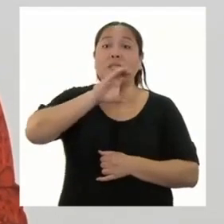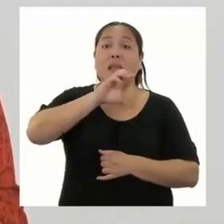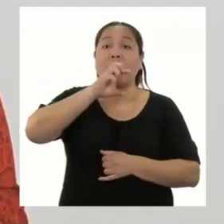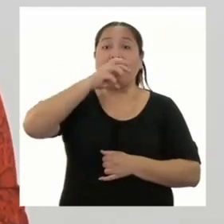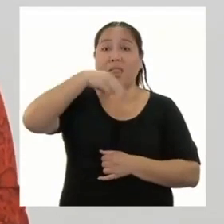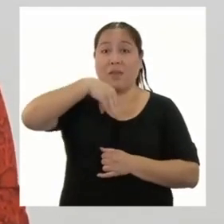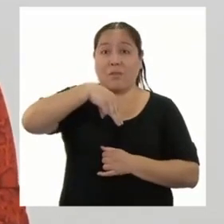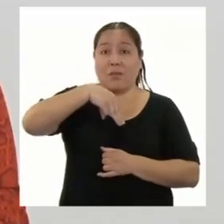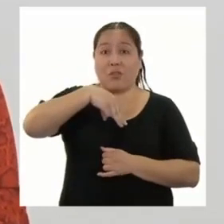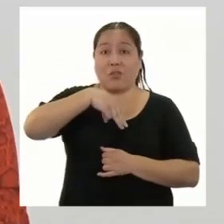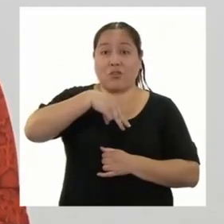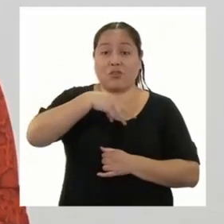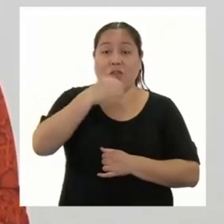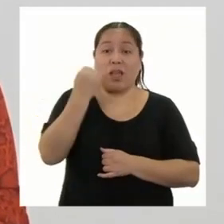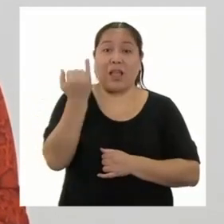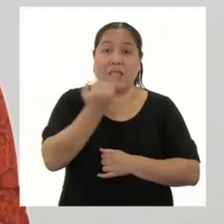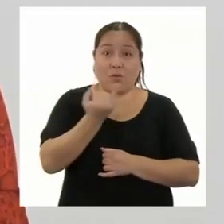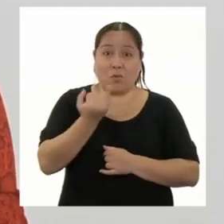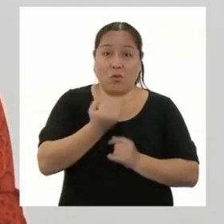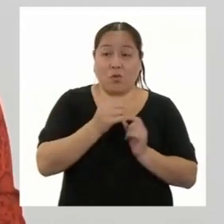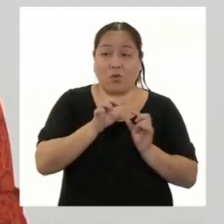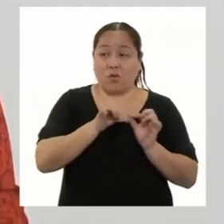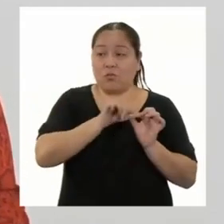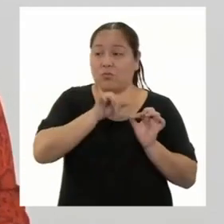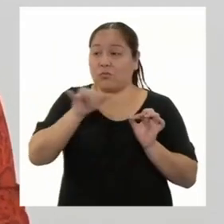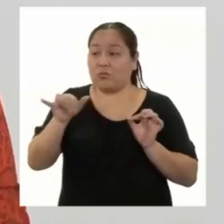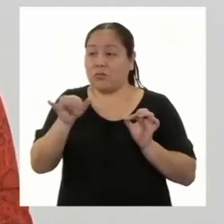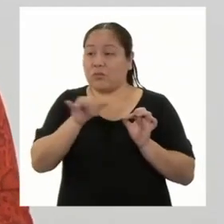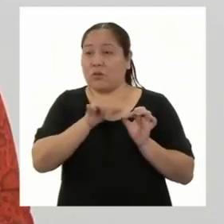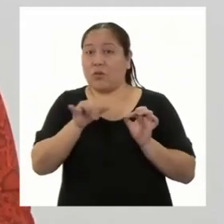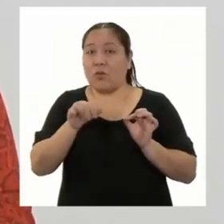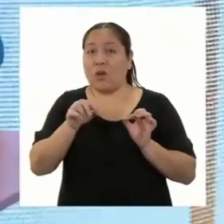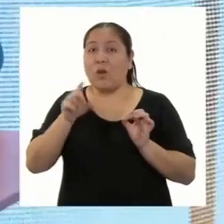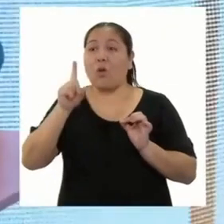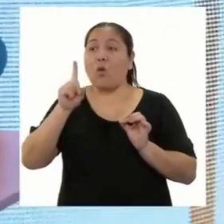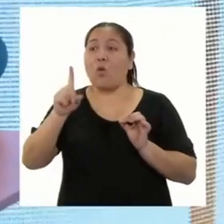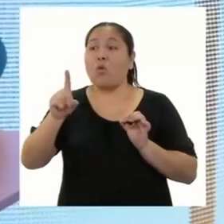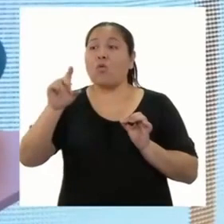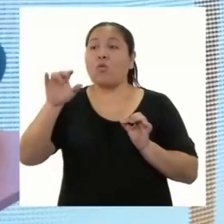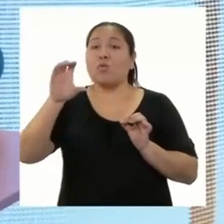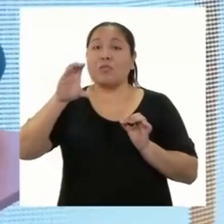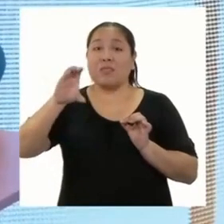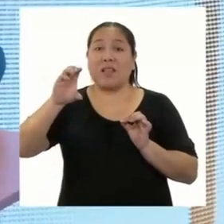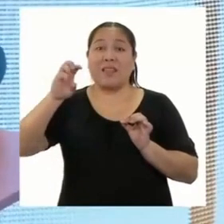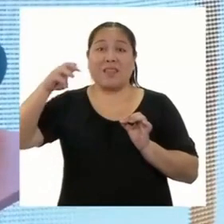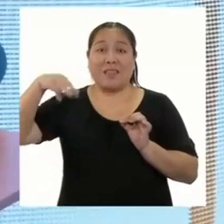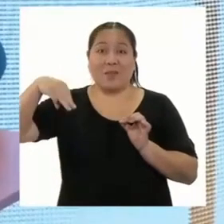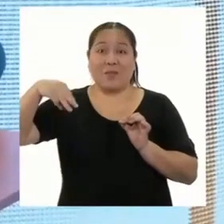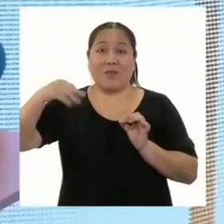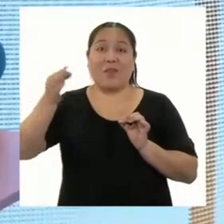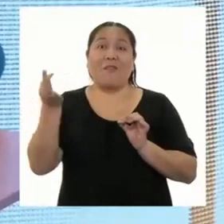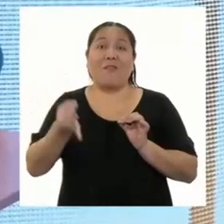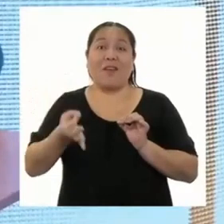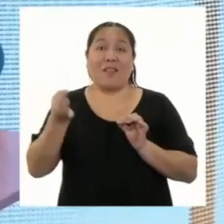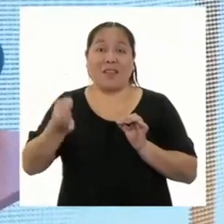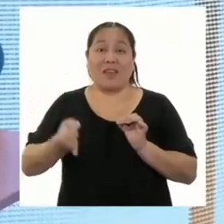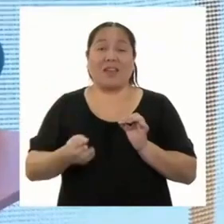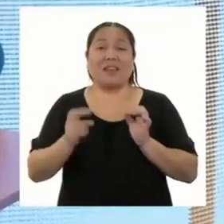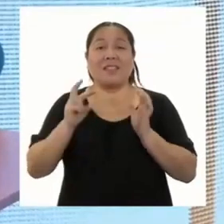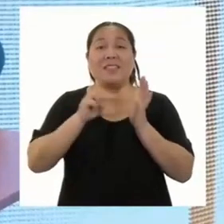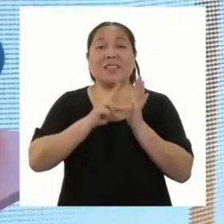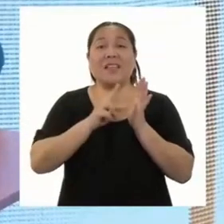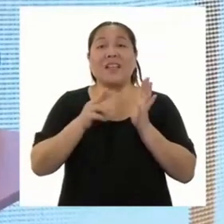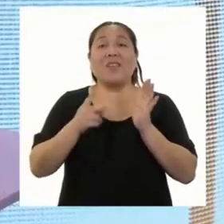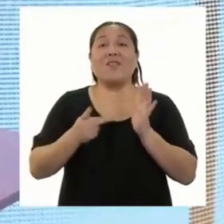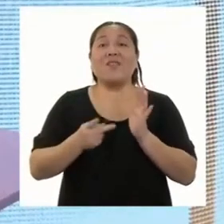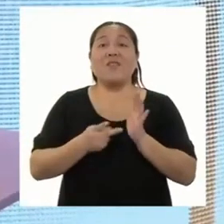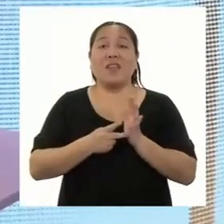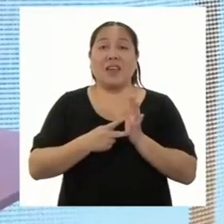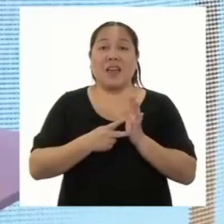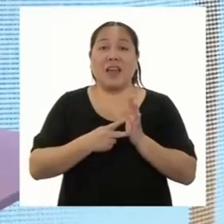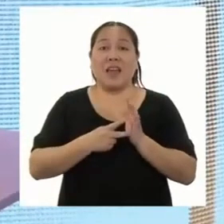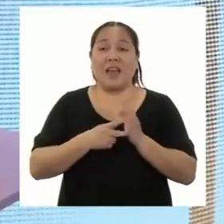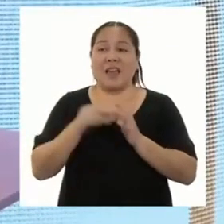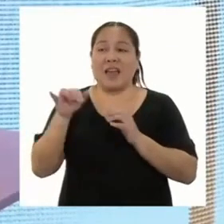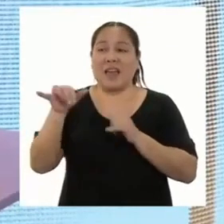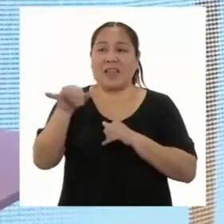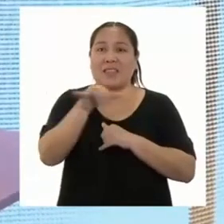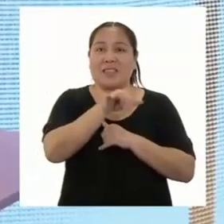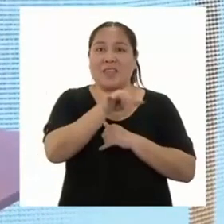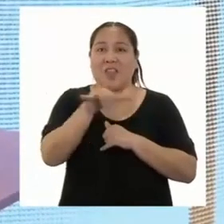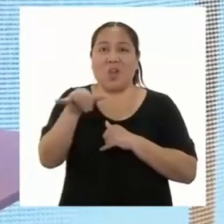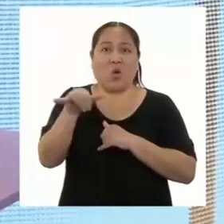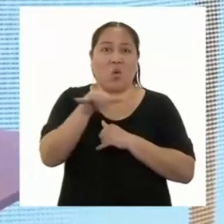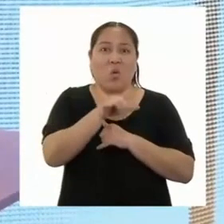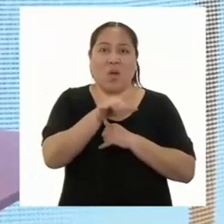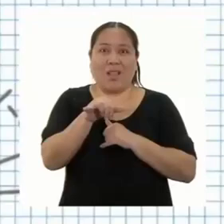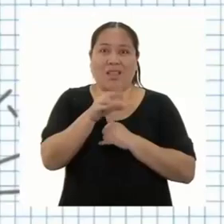dibujo equivale a 1 centímetro en la realidad. Significa que nuestro dibujo se mantiene del mismo